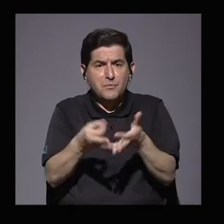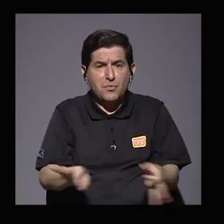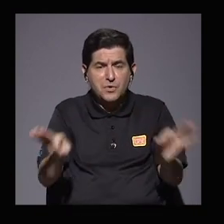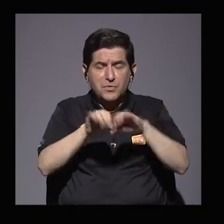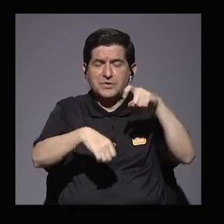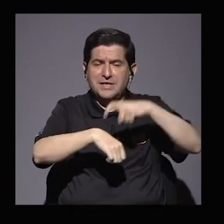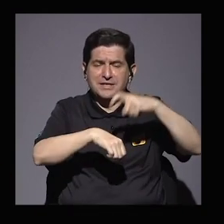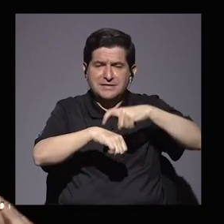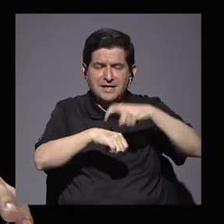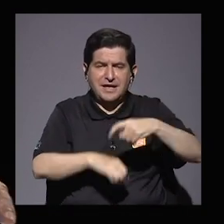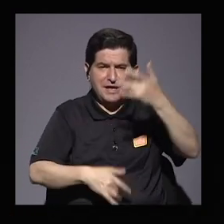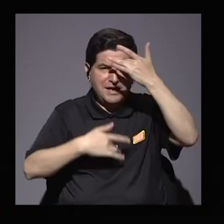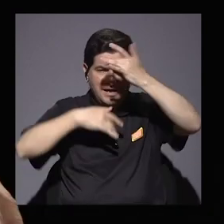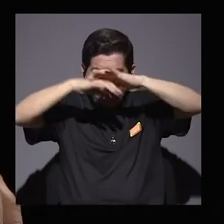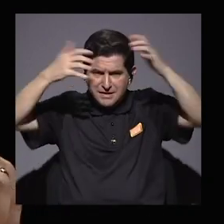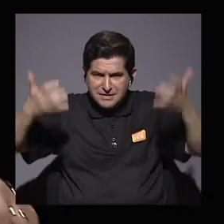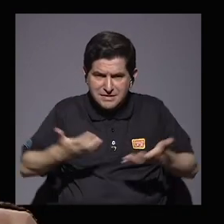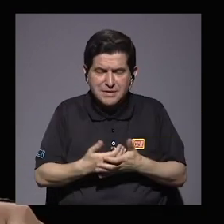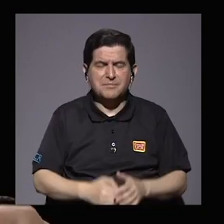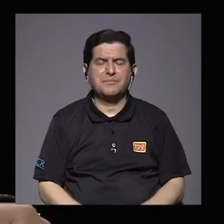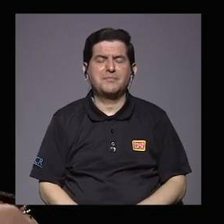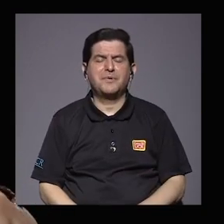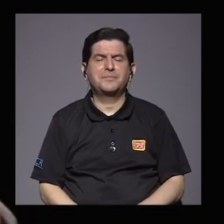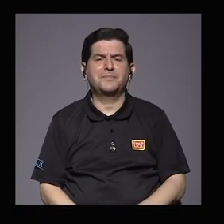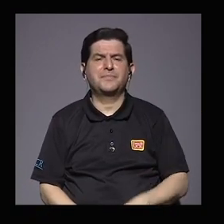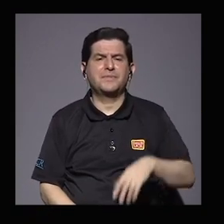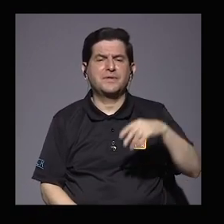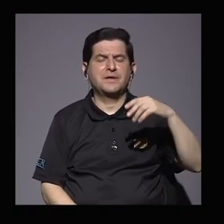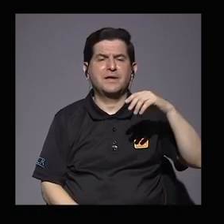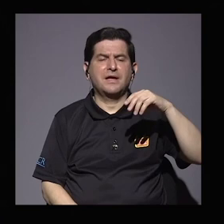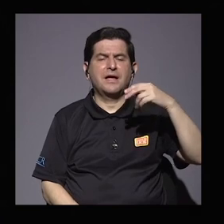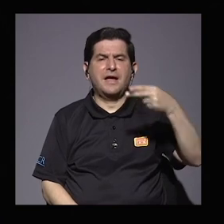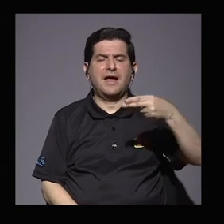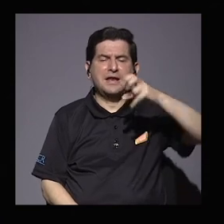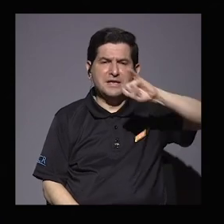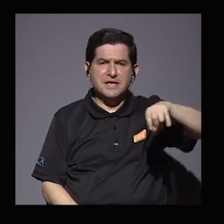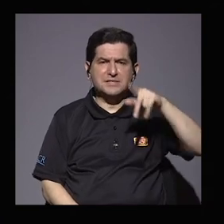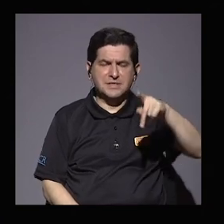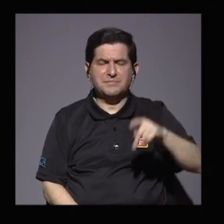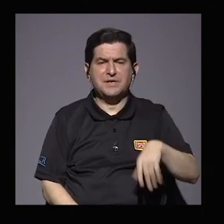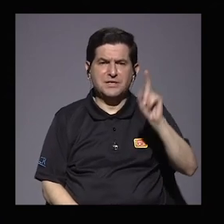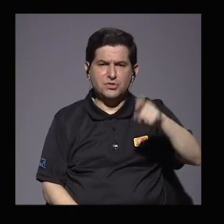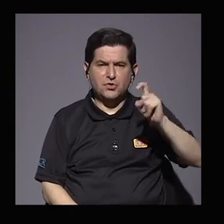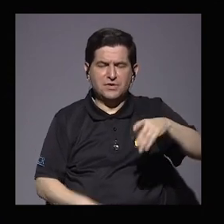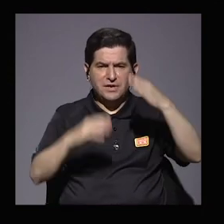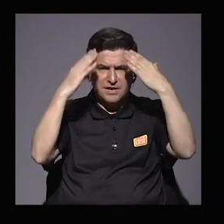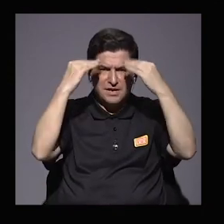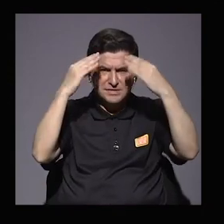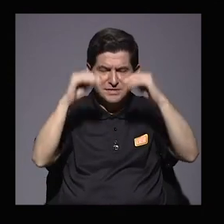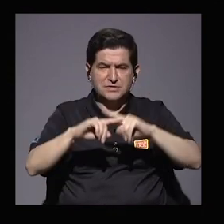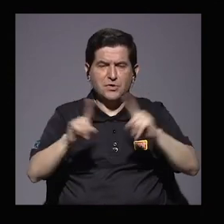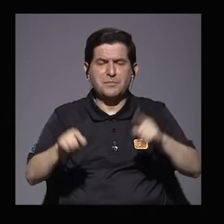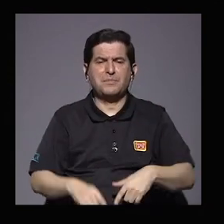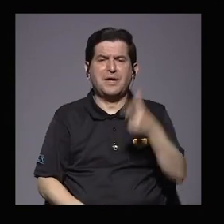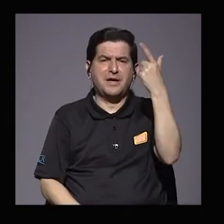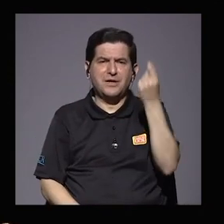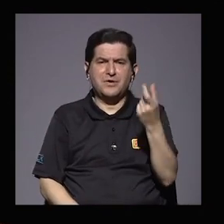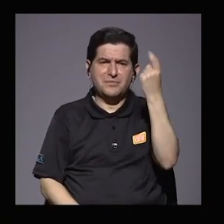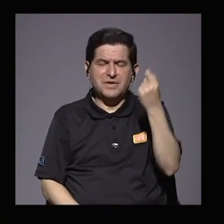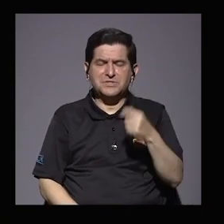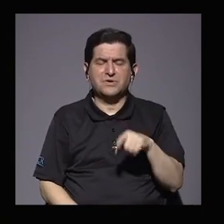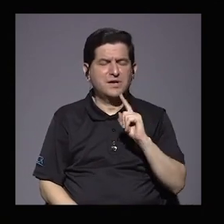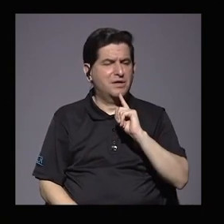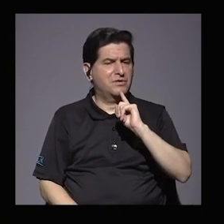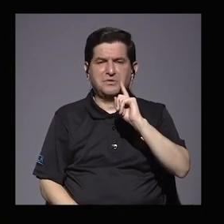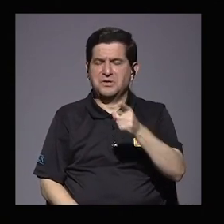fundamental en este tiempo de pandemia. Don Carlos, don Henning Jensen tenía que rendir un informe, se jubiló y no alcanzó a hacerlo, o no